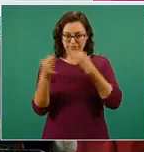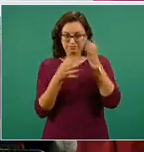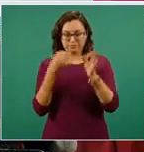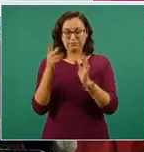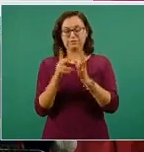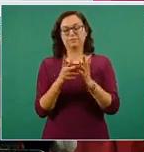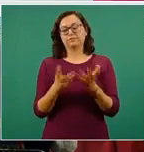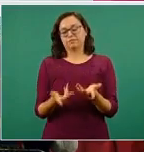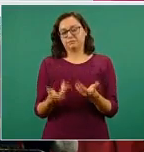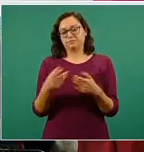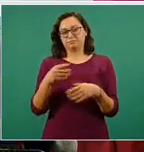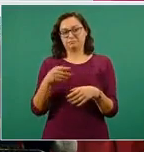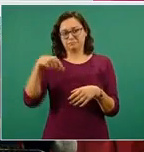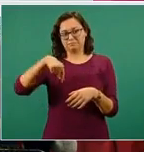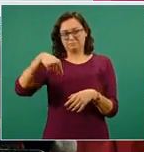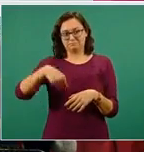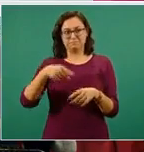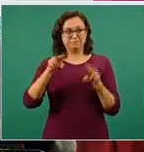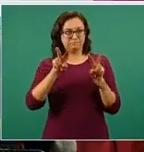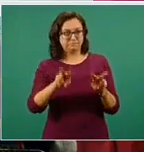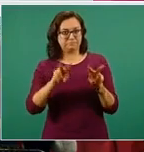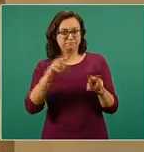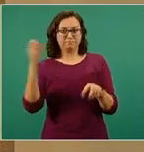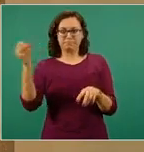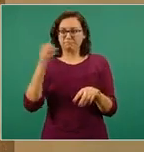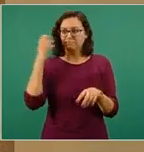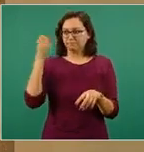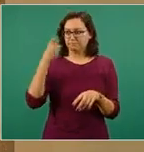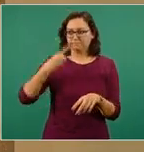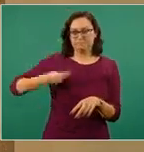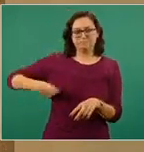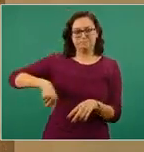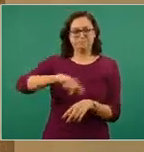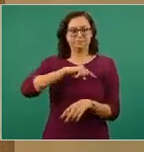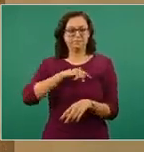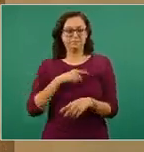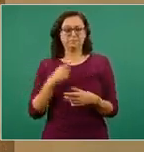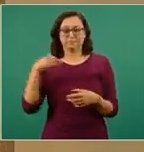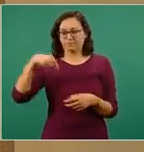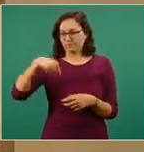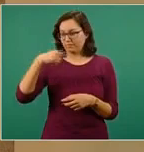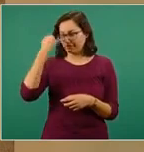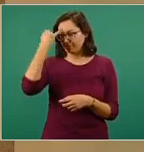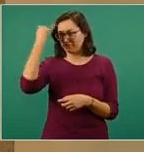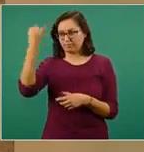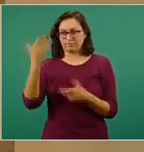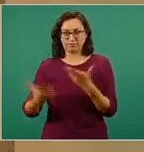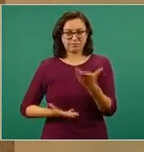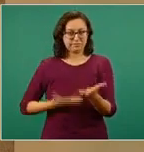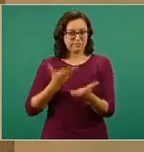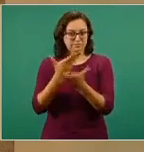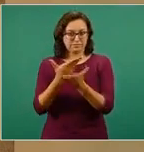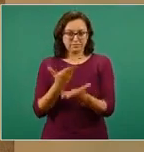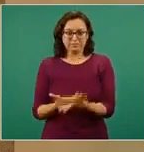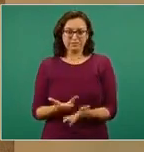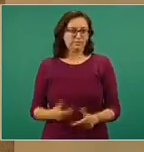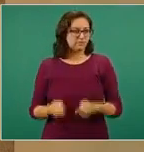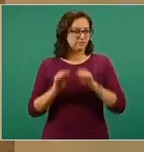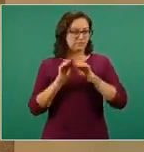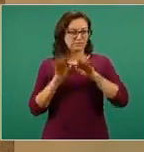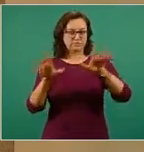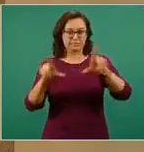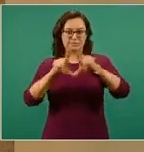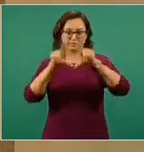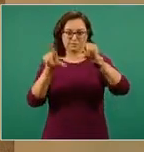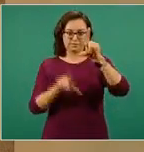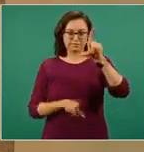seguirnos en esta transmisión que digo que es nuestra porque desde aquí emanan todas las políticas que nosotros llevamos a cabo en